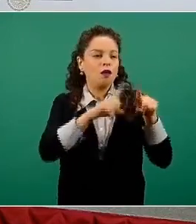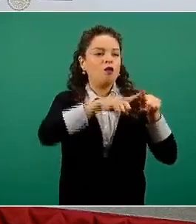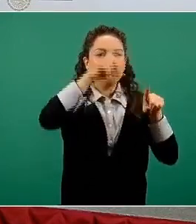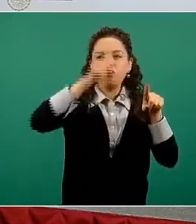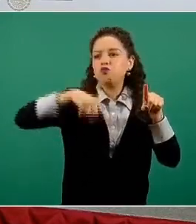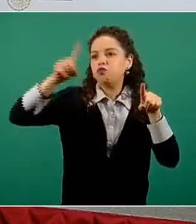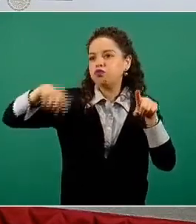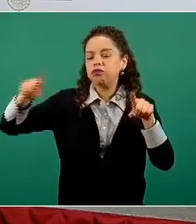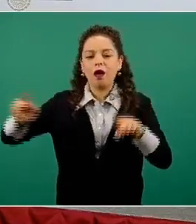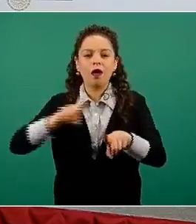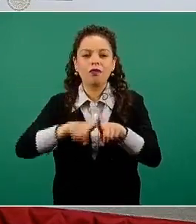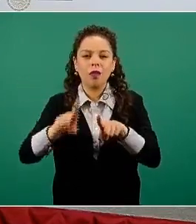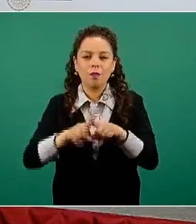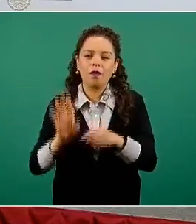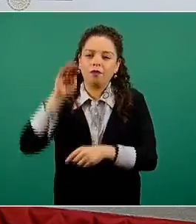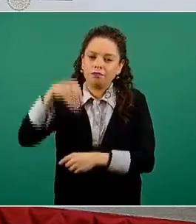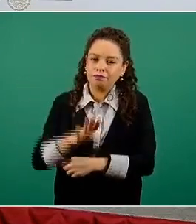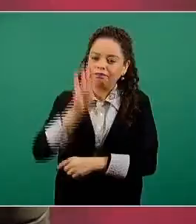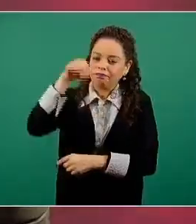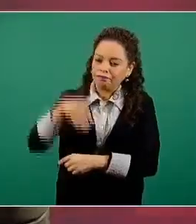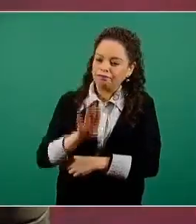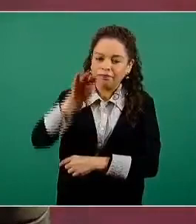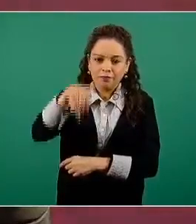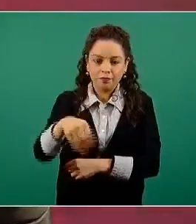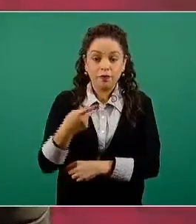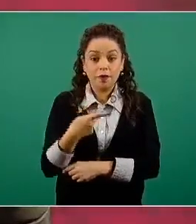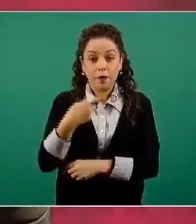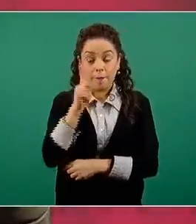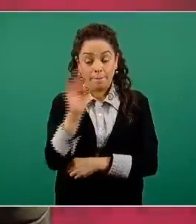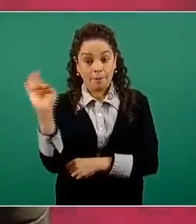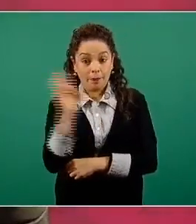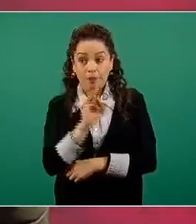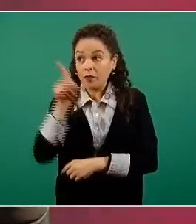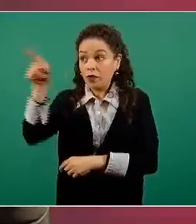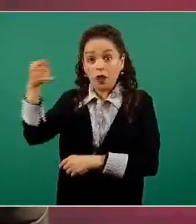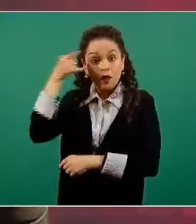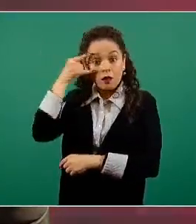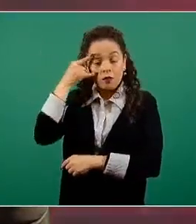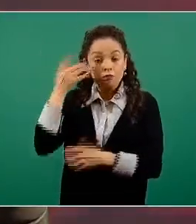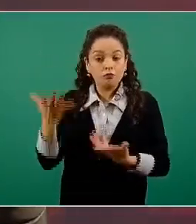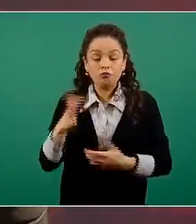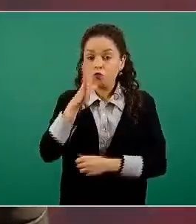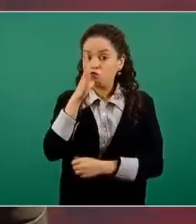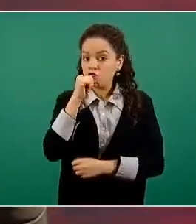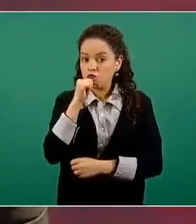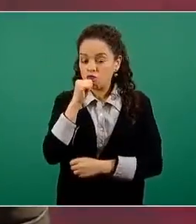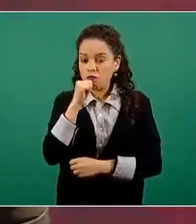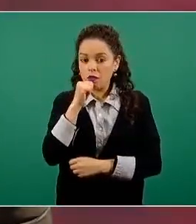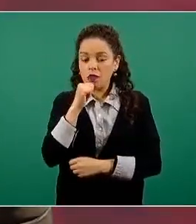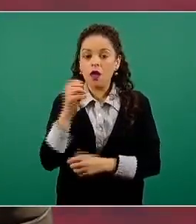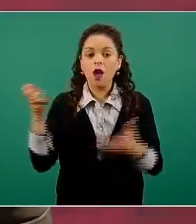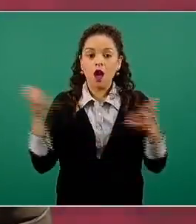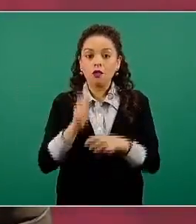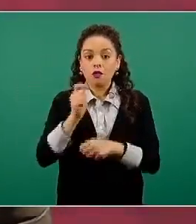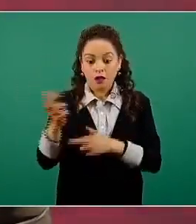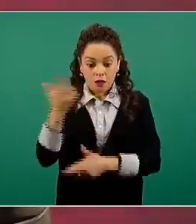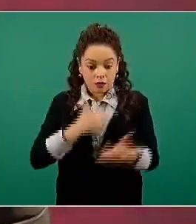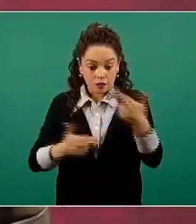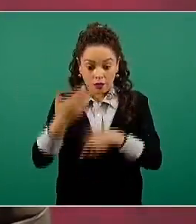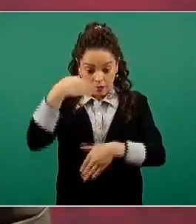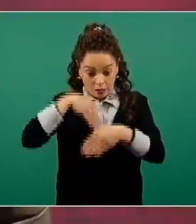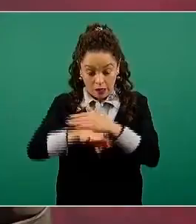fuera así y entonces Campeche no pudiera continuar implementando un plan de regreso a clases